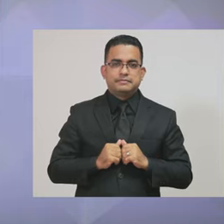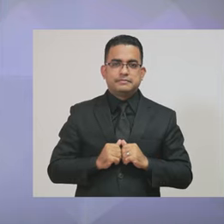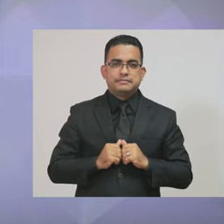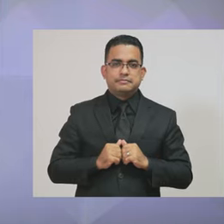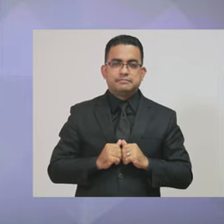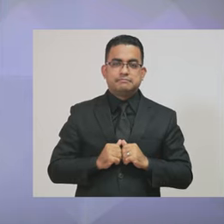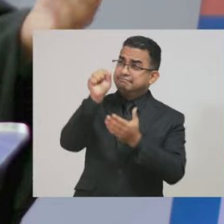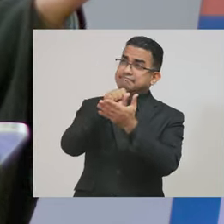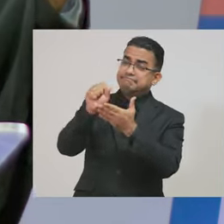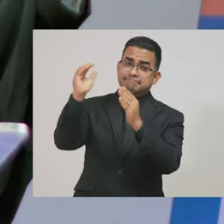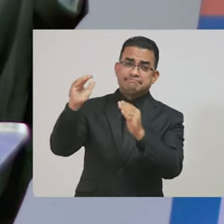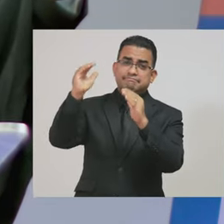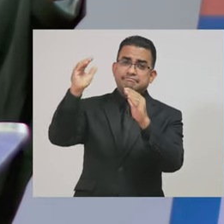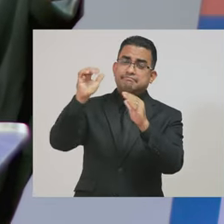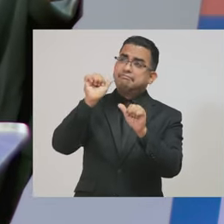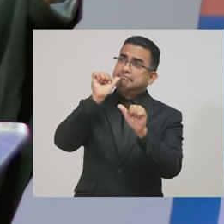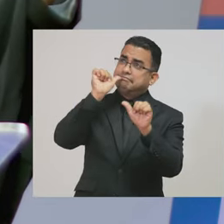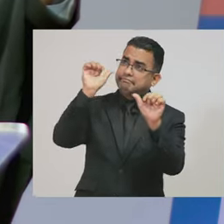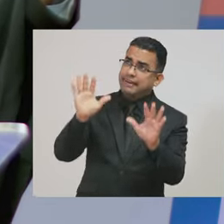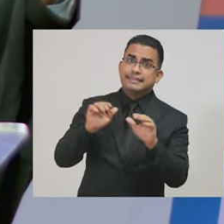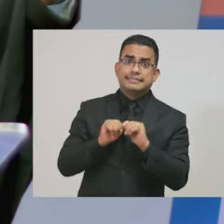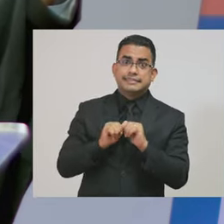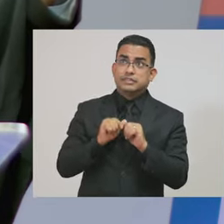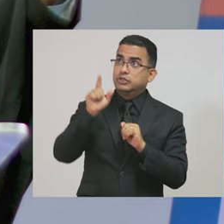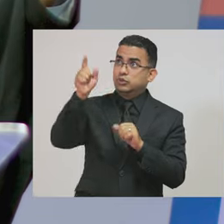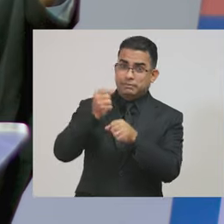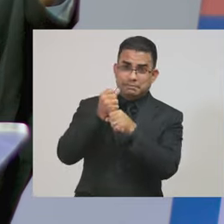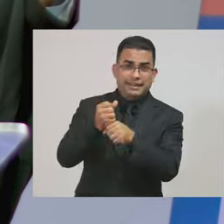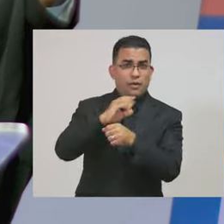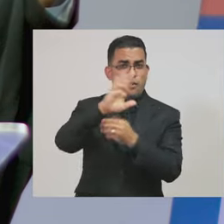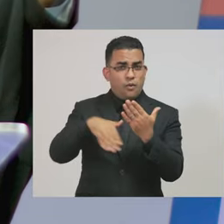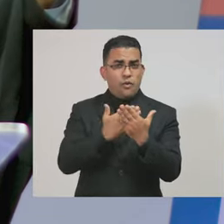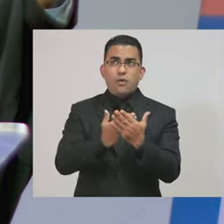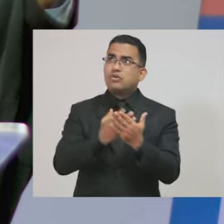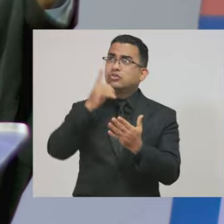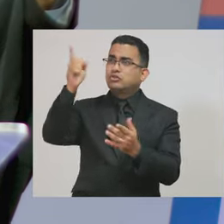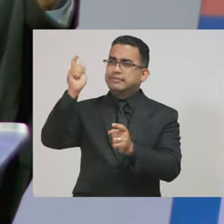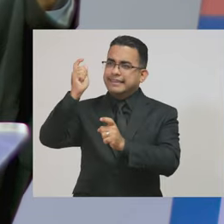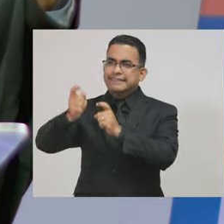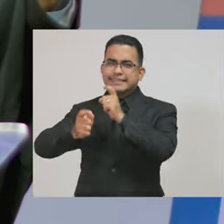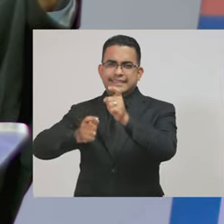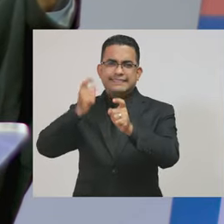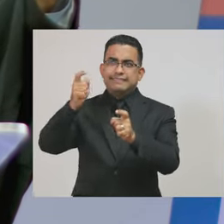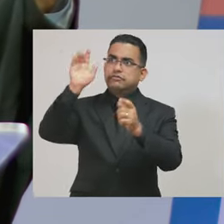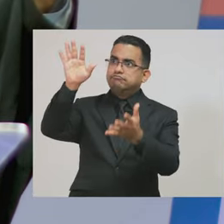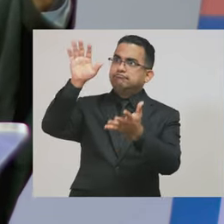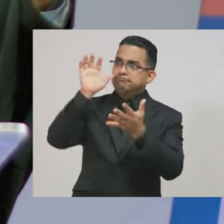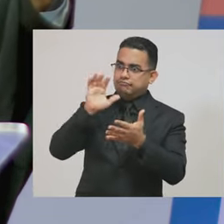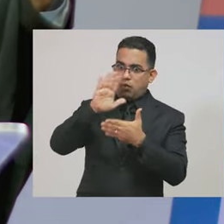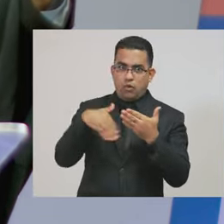oremos te bendecimos señor padre santo por cuya palabra y poder fue hecho todo